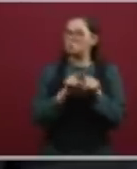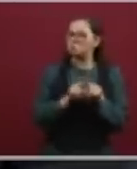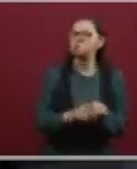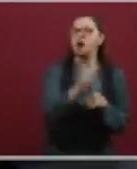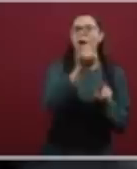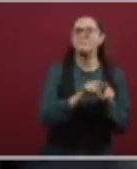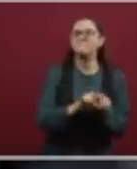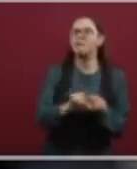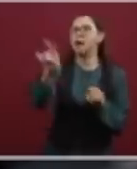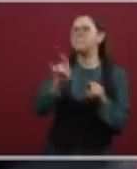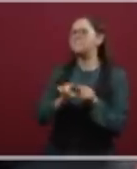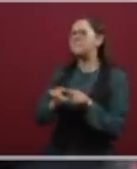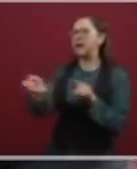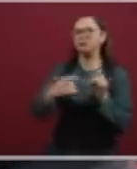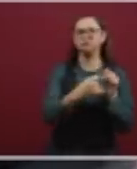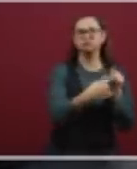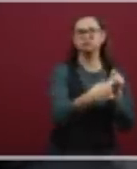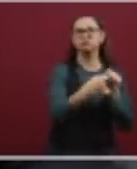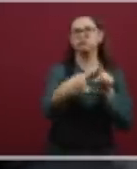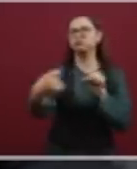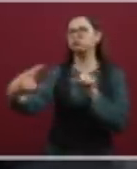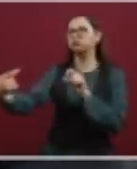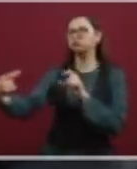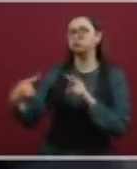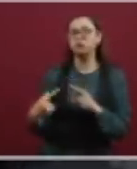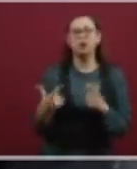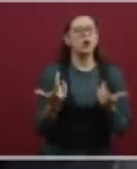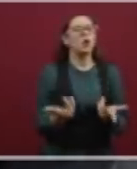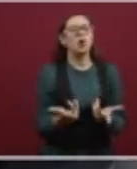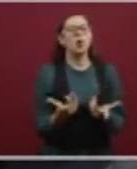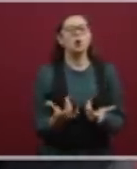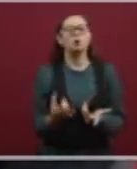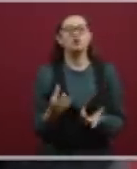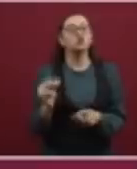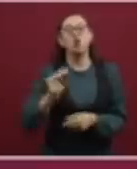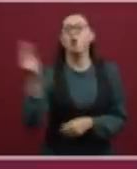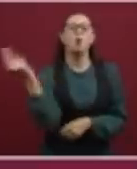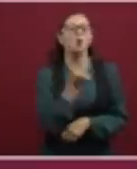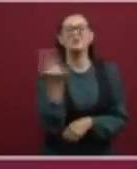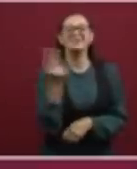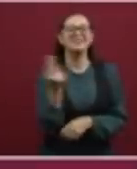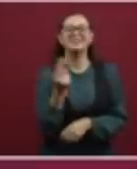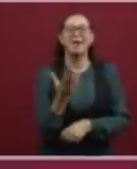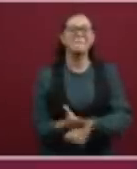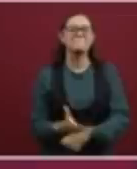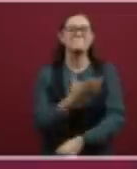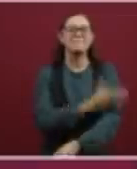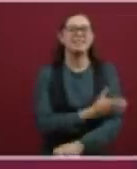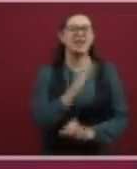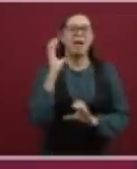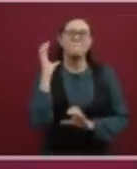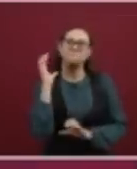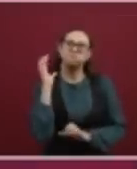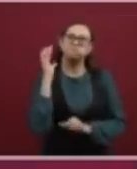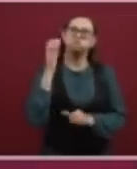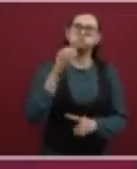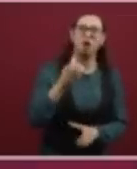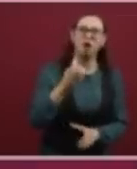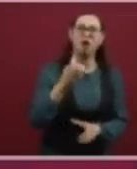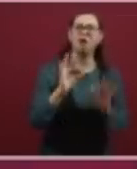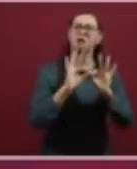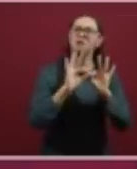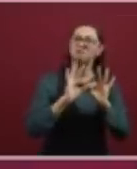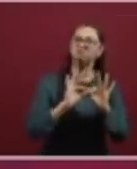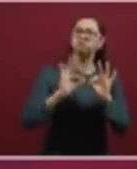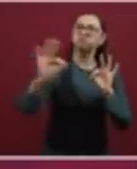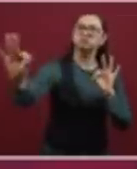poner los postes y el tendido de la fibra óptica. Ya hay